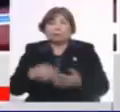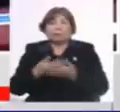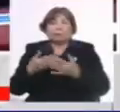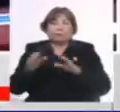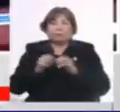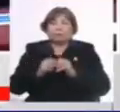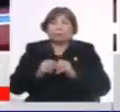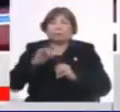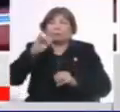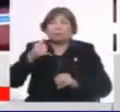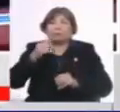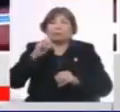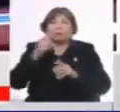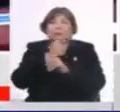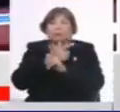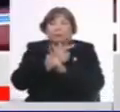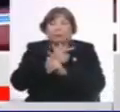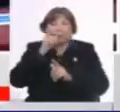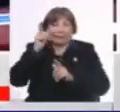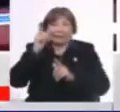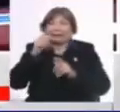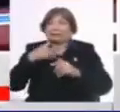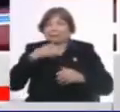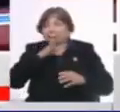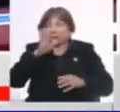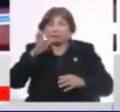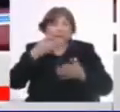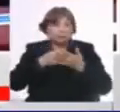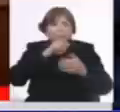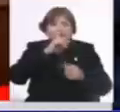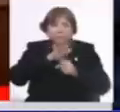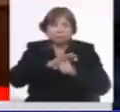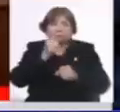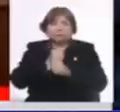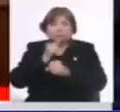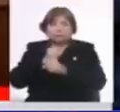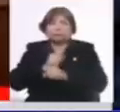en el distrito San Juan de Urigancho. Y estamos cumpliendo la labor.